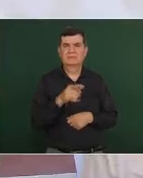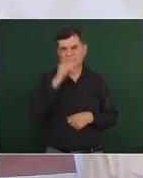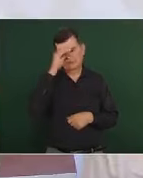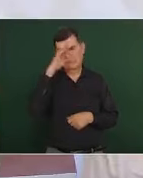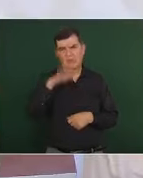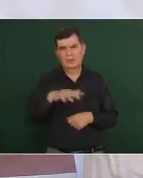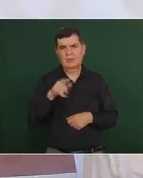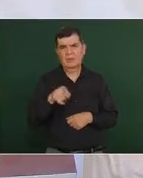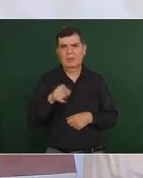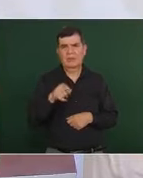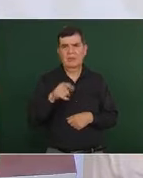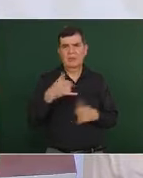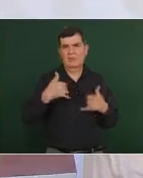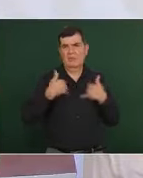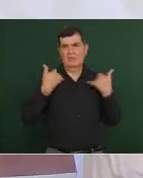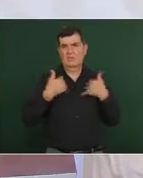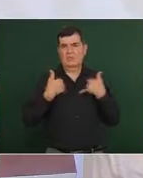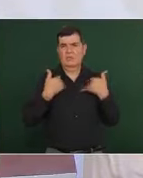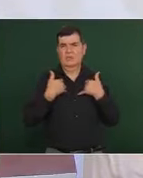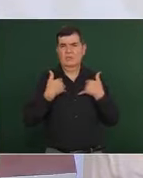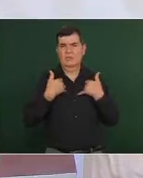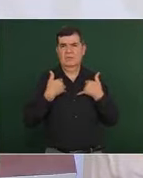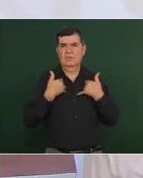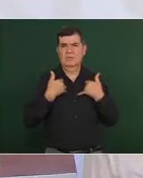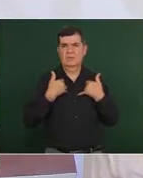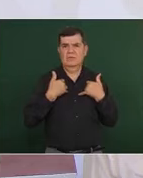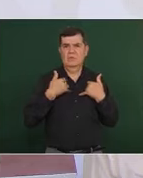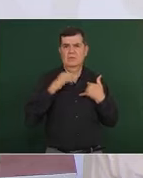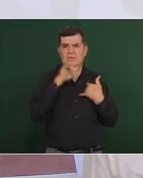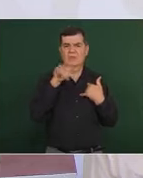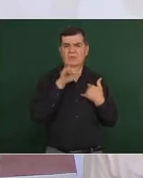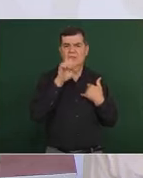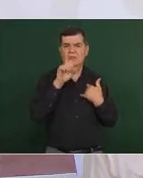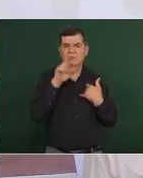señora joven, Jesús.